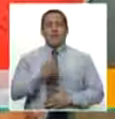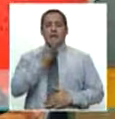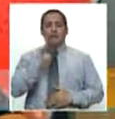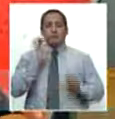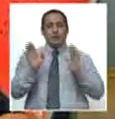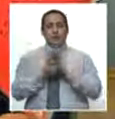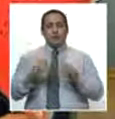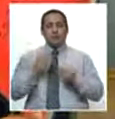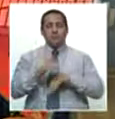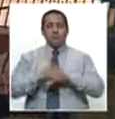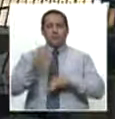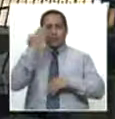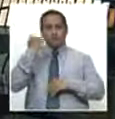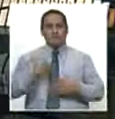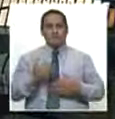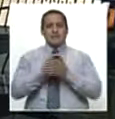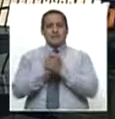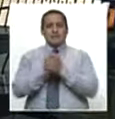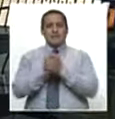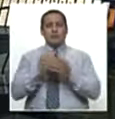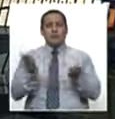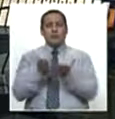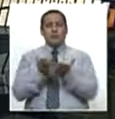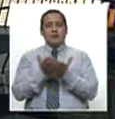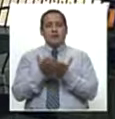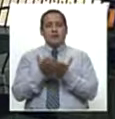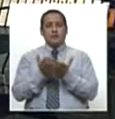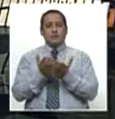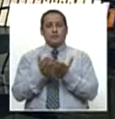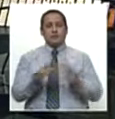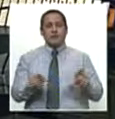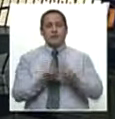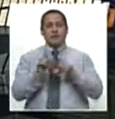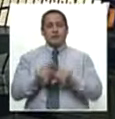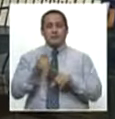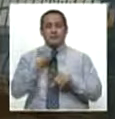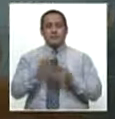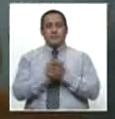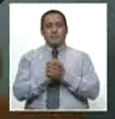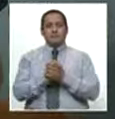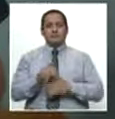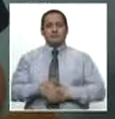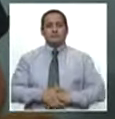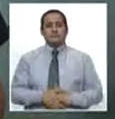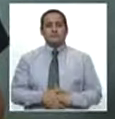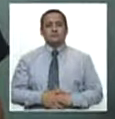Así que yo quiero mandar un saludo de mis amigos, de mi colegio, que no voy. Que él se tiene brazo por eso.